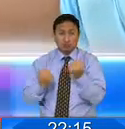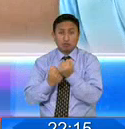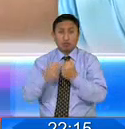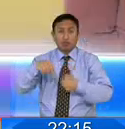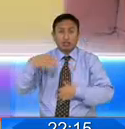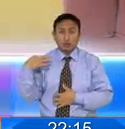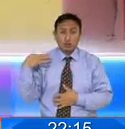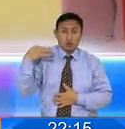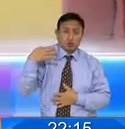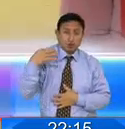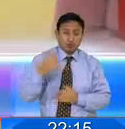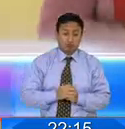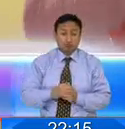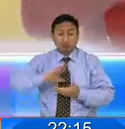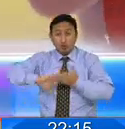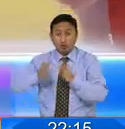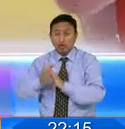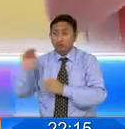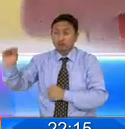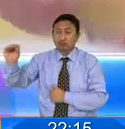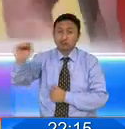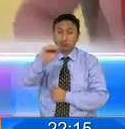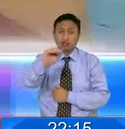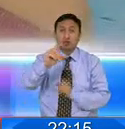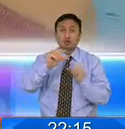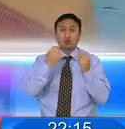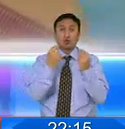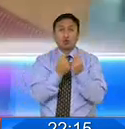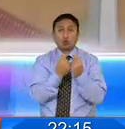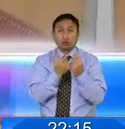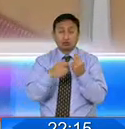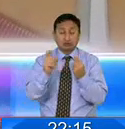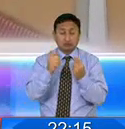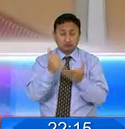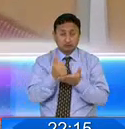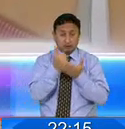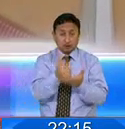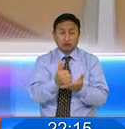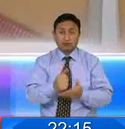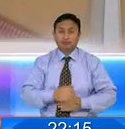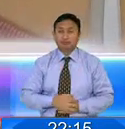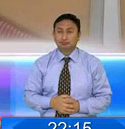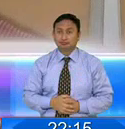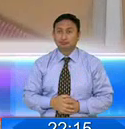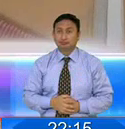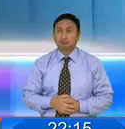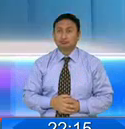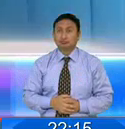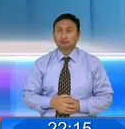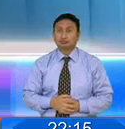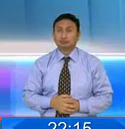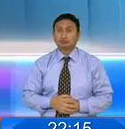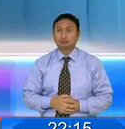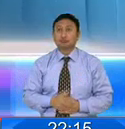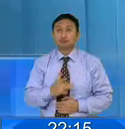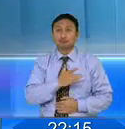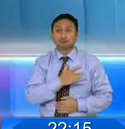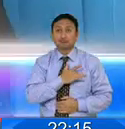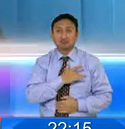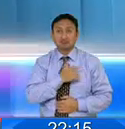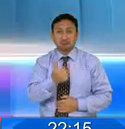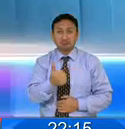voluntarios quienes informan a la comunidad y colaboran con aquellos grupos en situación de vulnerabilidad mientras son vacunados. Se siente muy bien